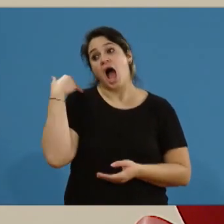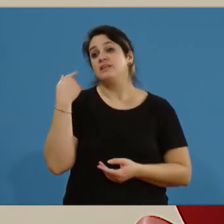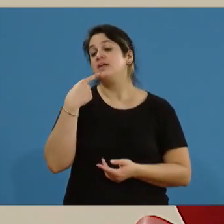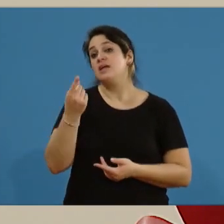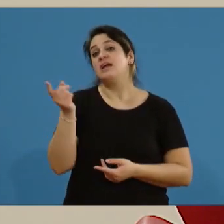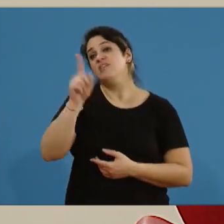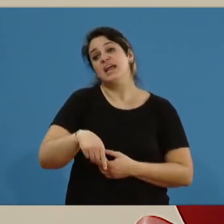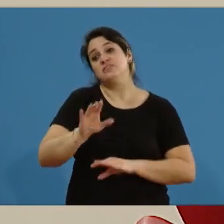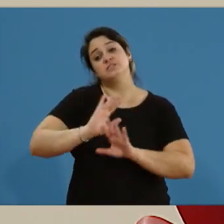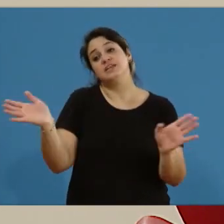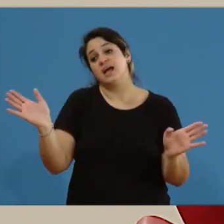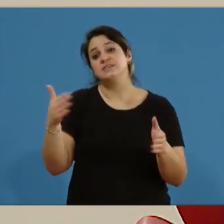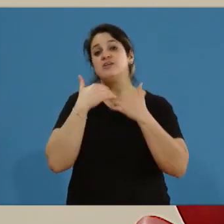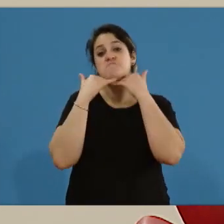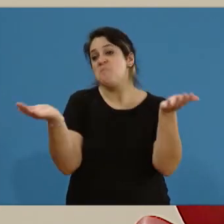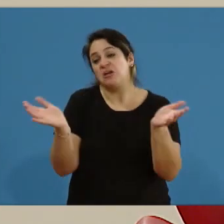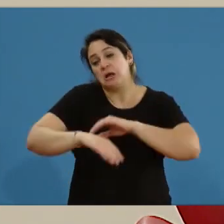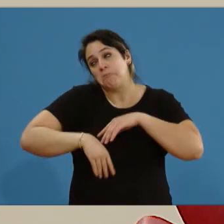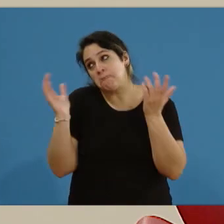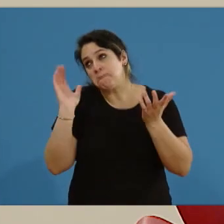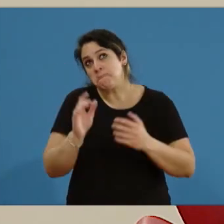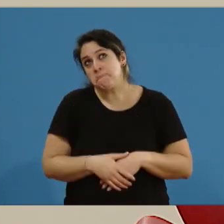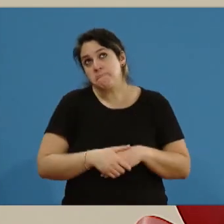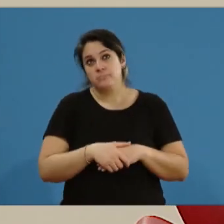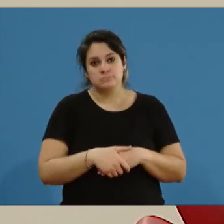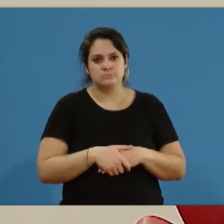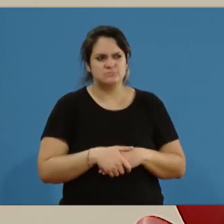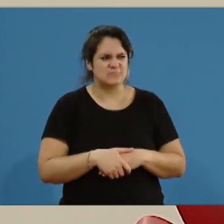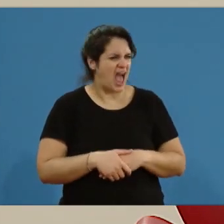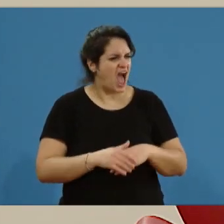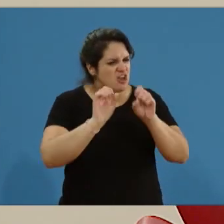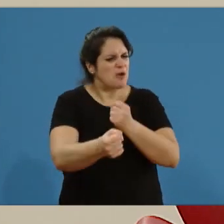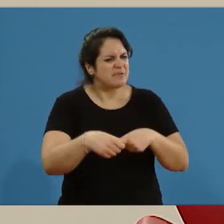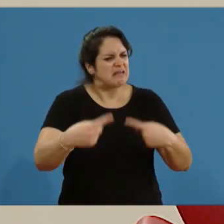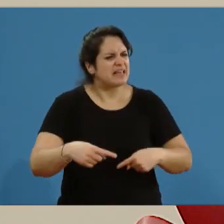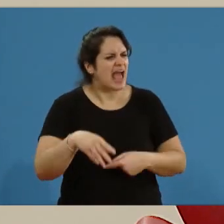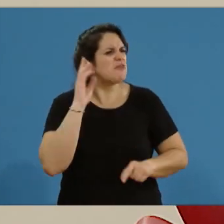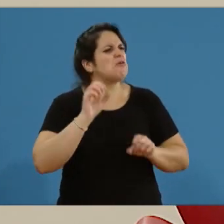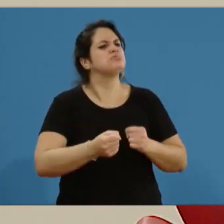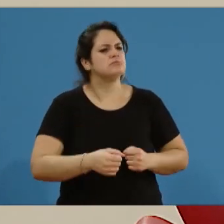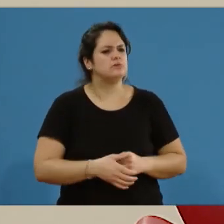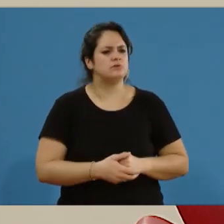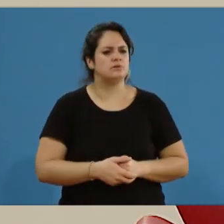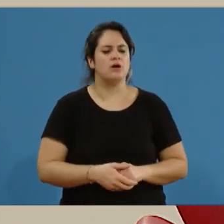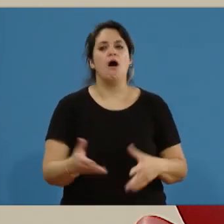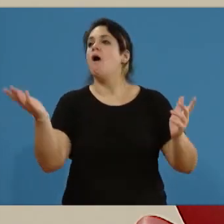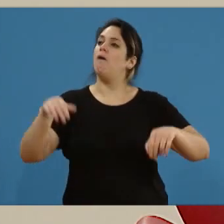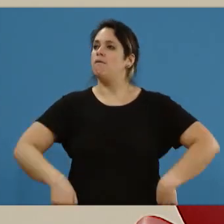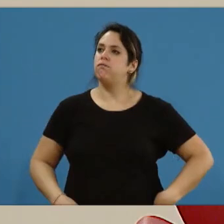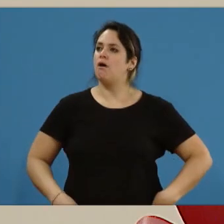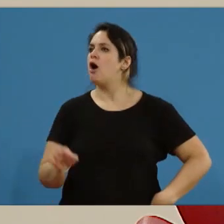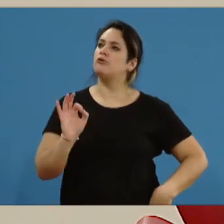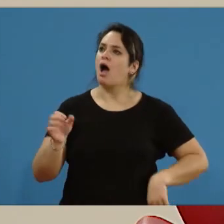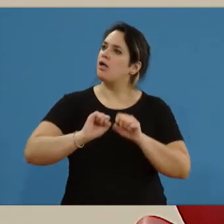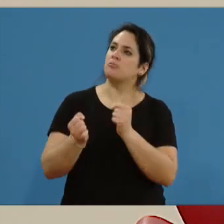está. Ya no importa más, ya está. ¿Qué rompiste, Natacha? Ofa, nada, mami, no